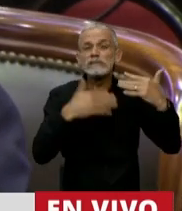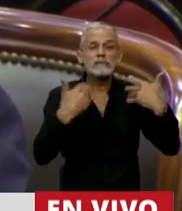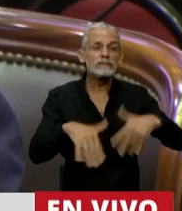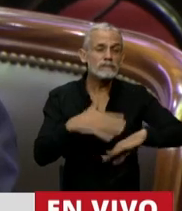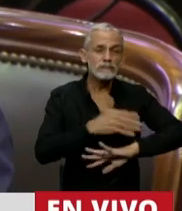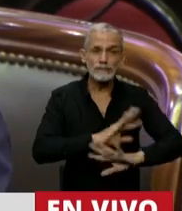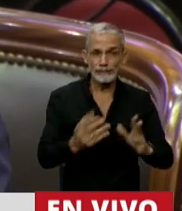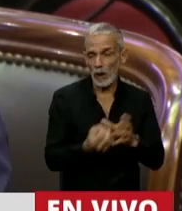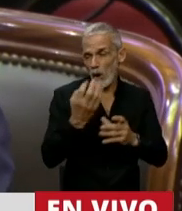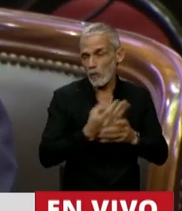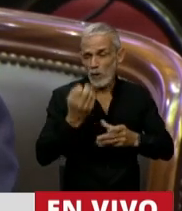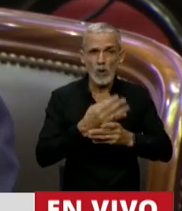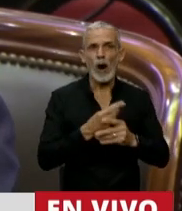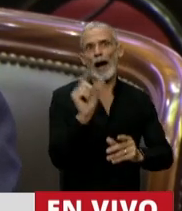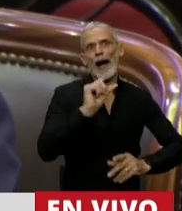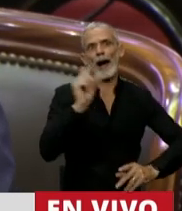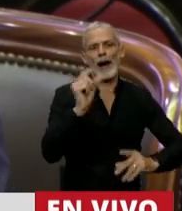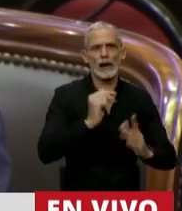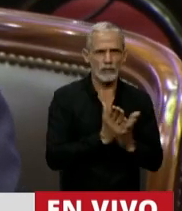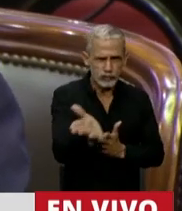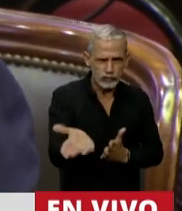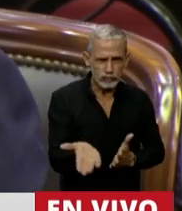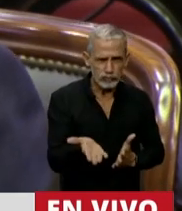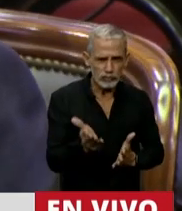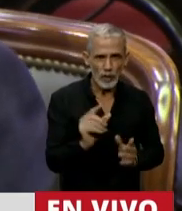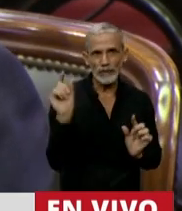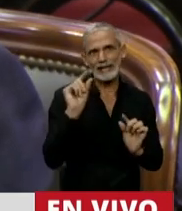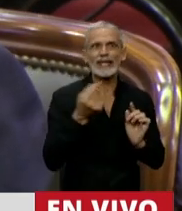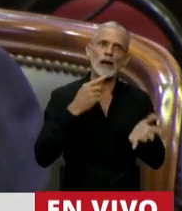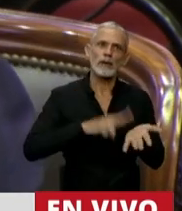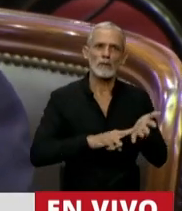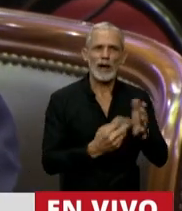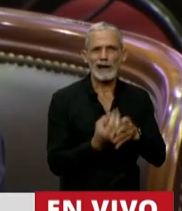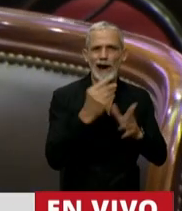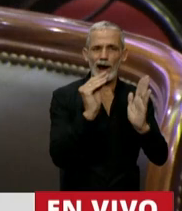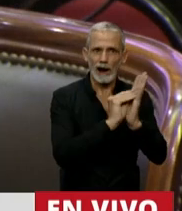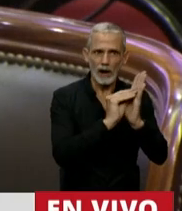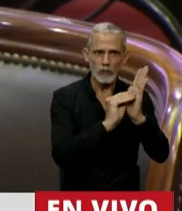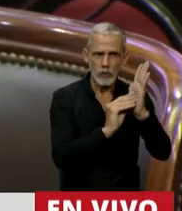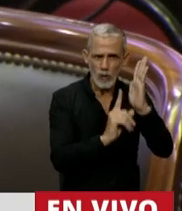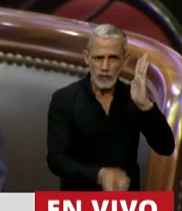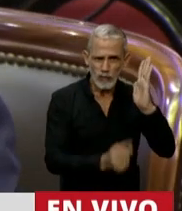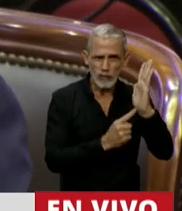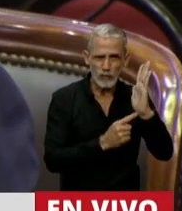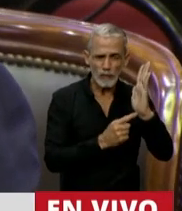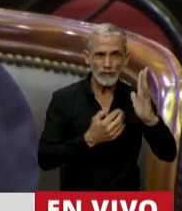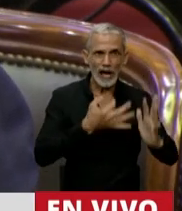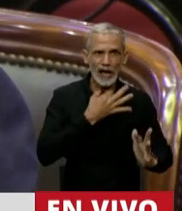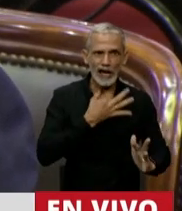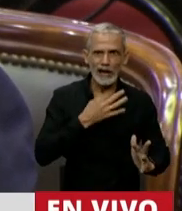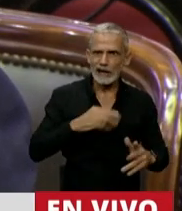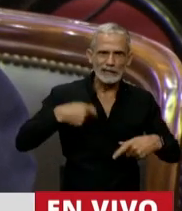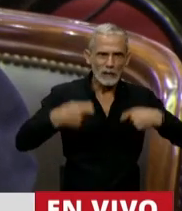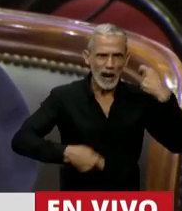impuestos que han sido creados transitoriamente pero se quedaron para siempre un régimen que agobia a los